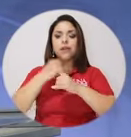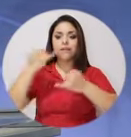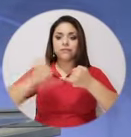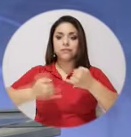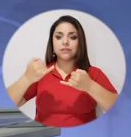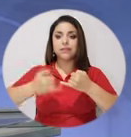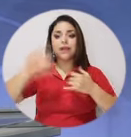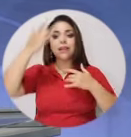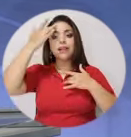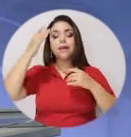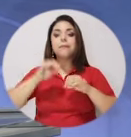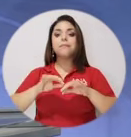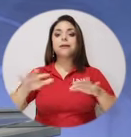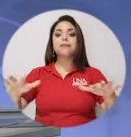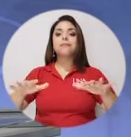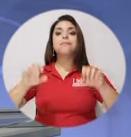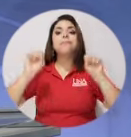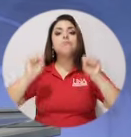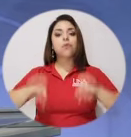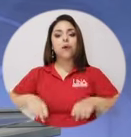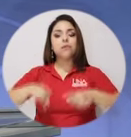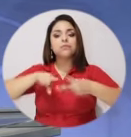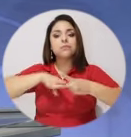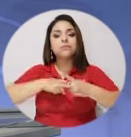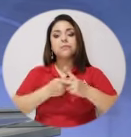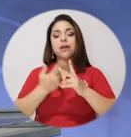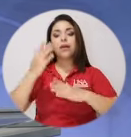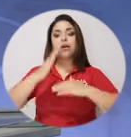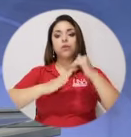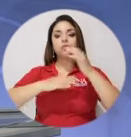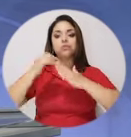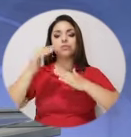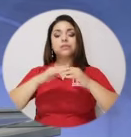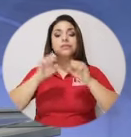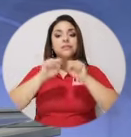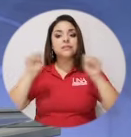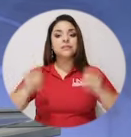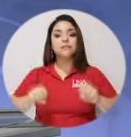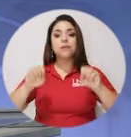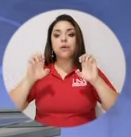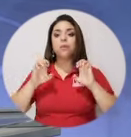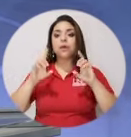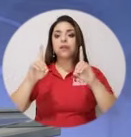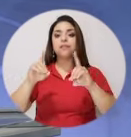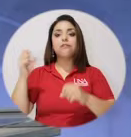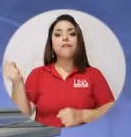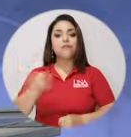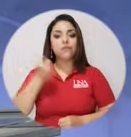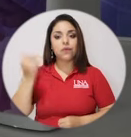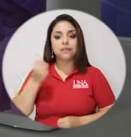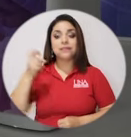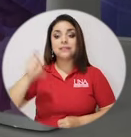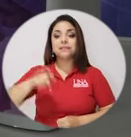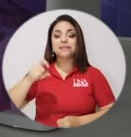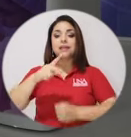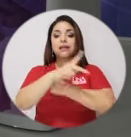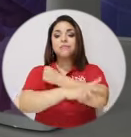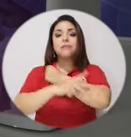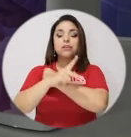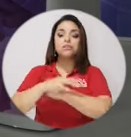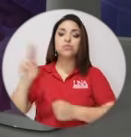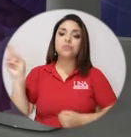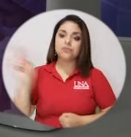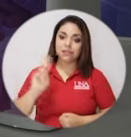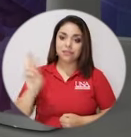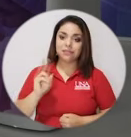pandemia podamos empezar a construir ese sistema educativo fuerte que necesita el país y que nos surge tanto.